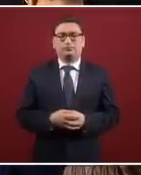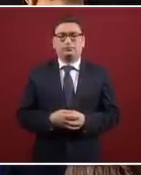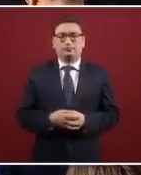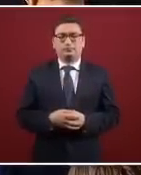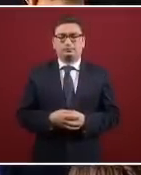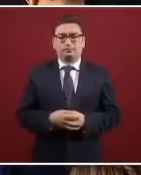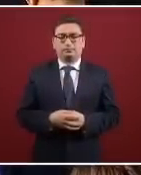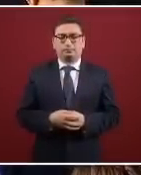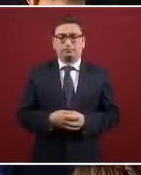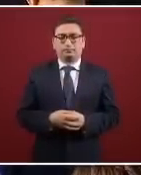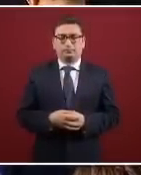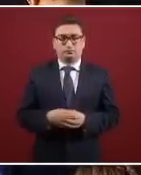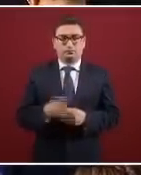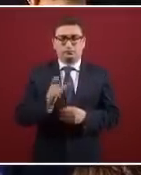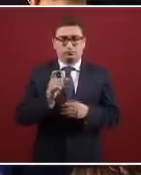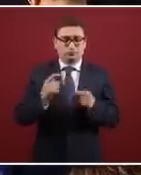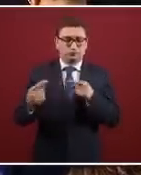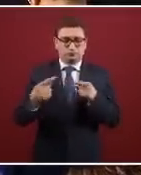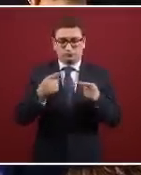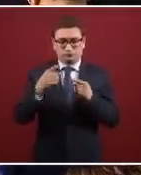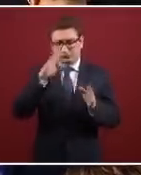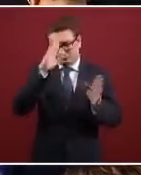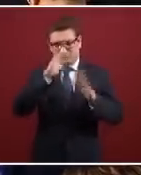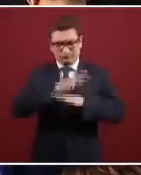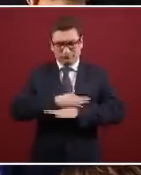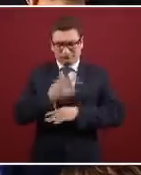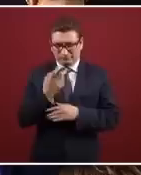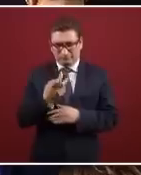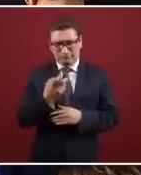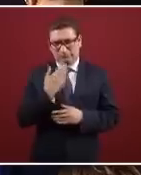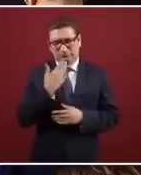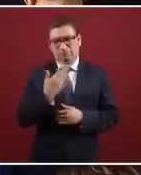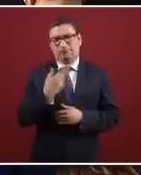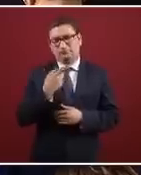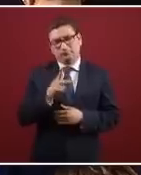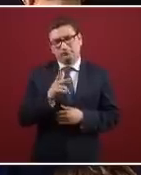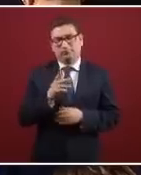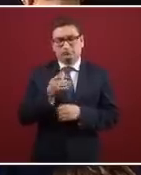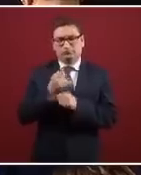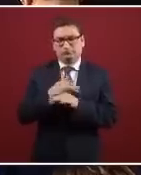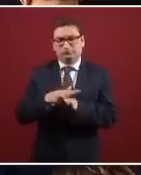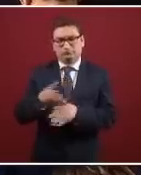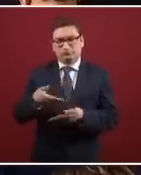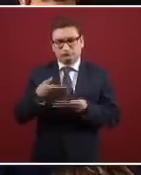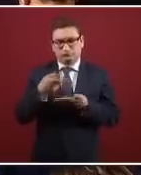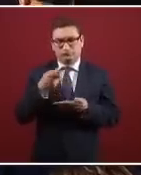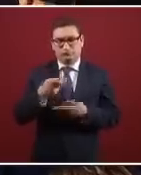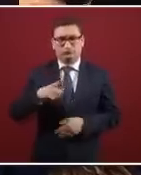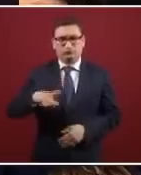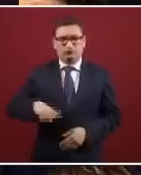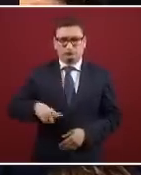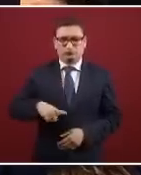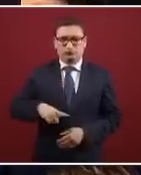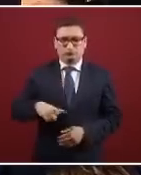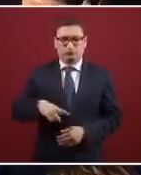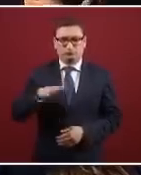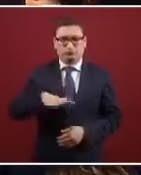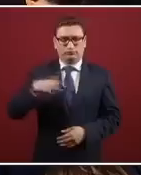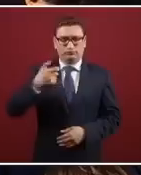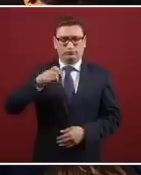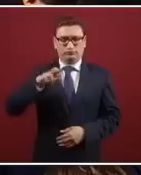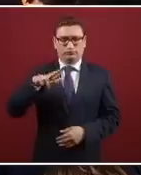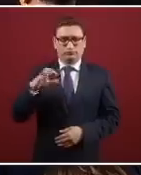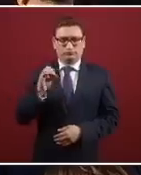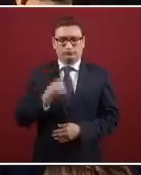adecuados para dirimir diferencias, ¿no? Esa es la información que se tiene del gobierno de Quintana Roo.